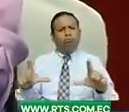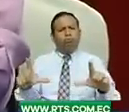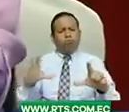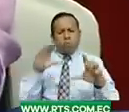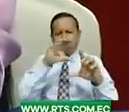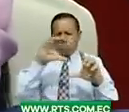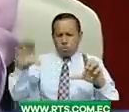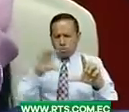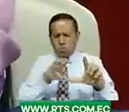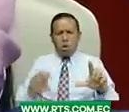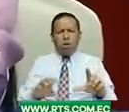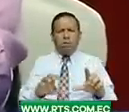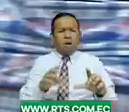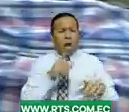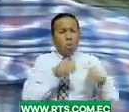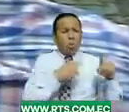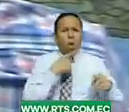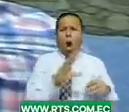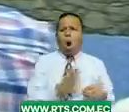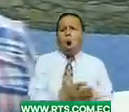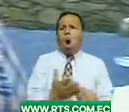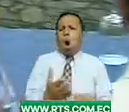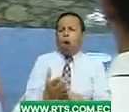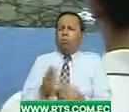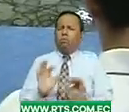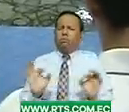y comunicadores informaron que los